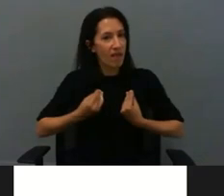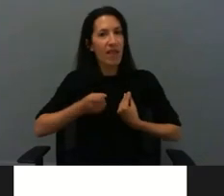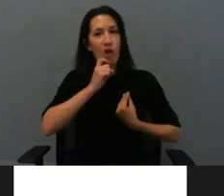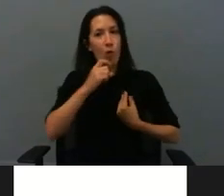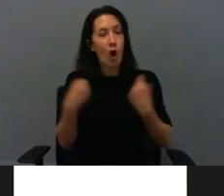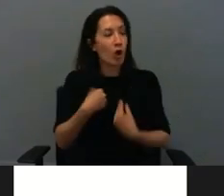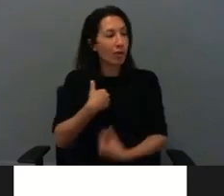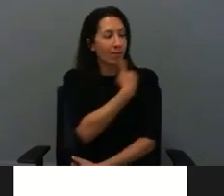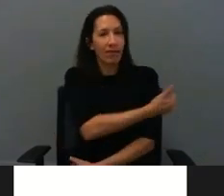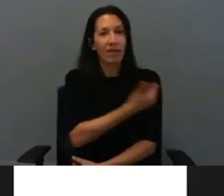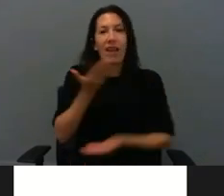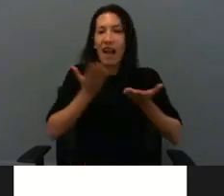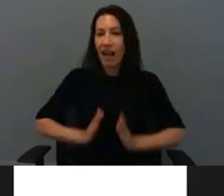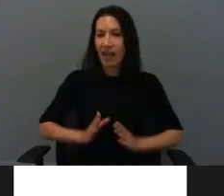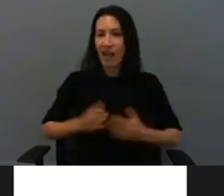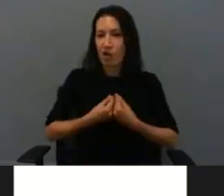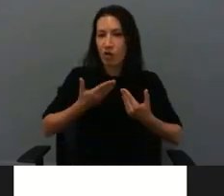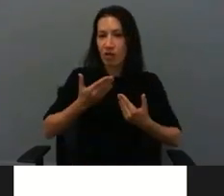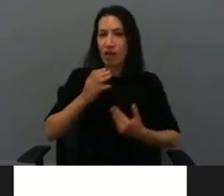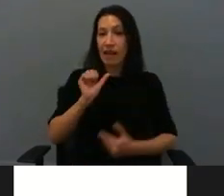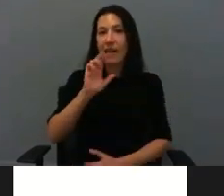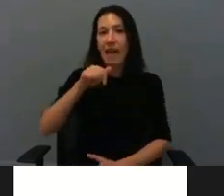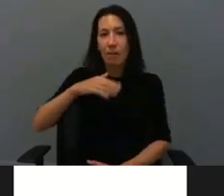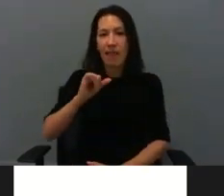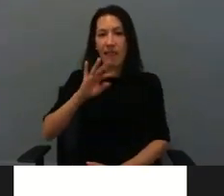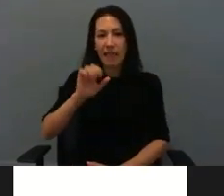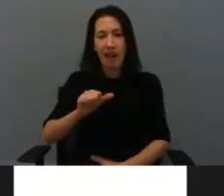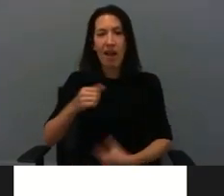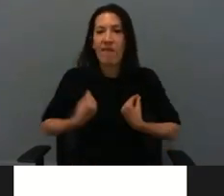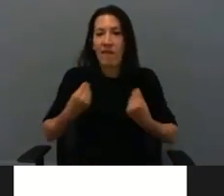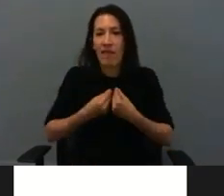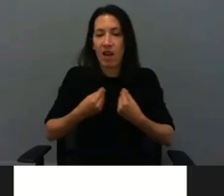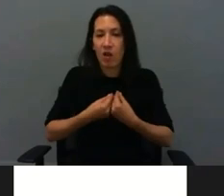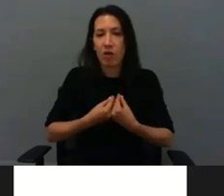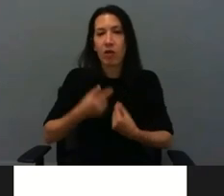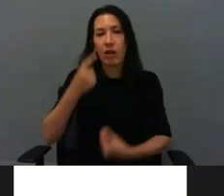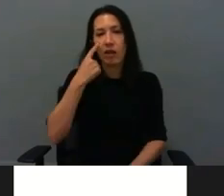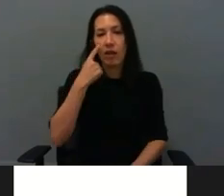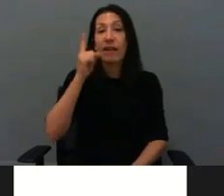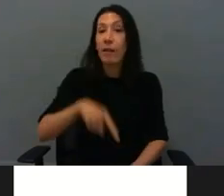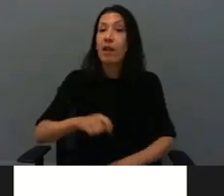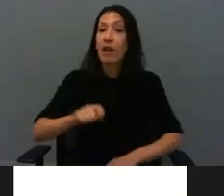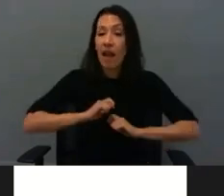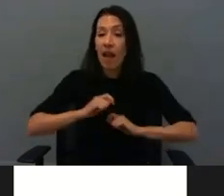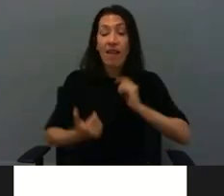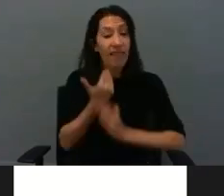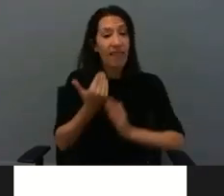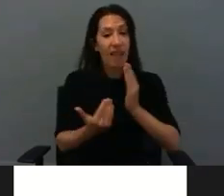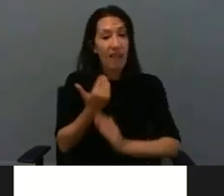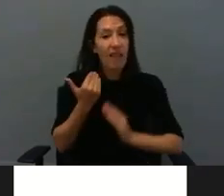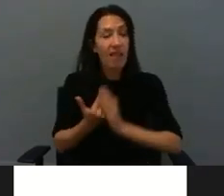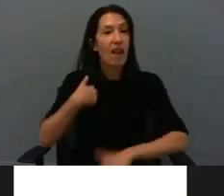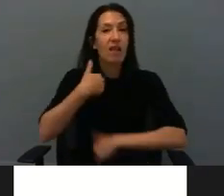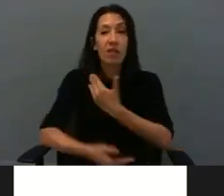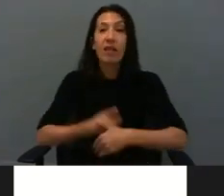Carmencita en la convivencia familiar y sobre todo que podamos explicar cómo día a día nos proponemos